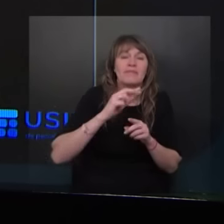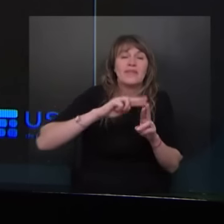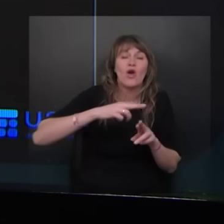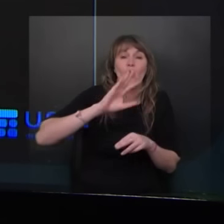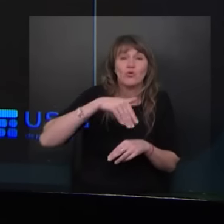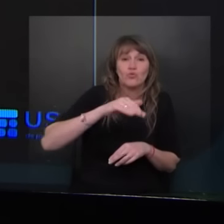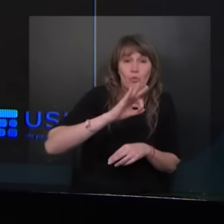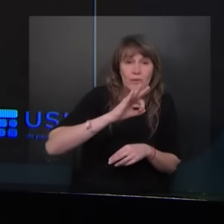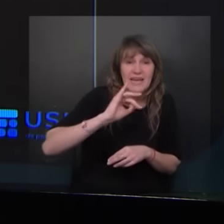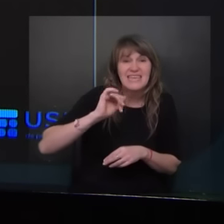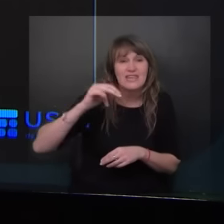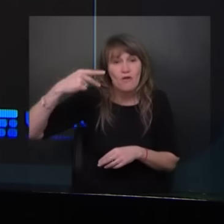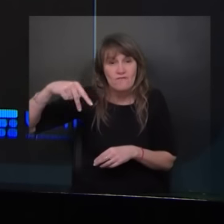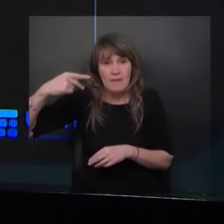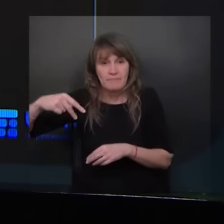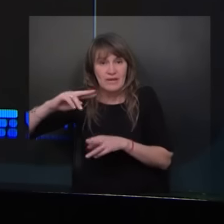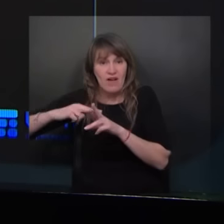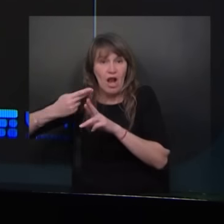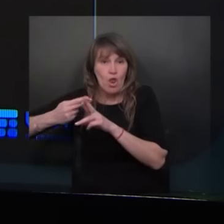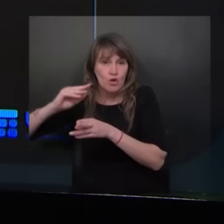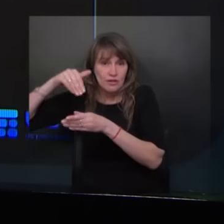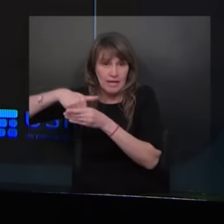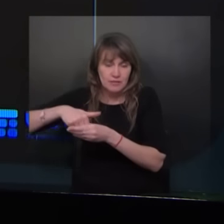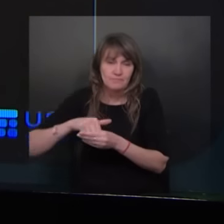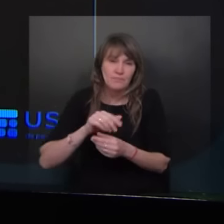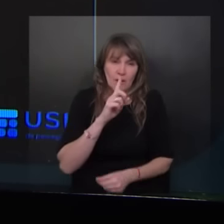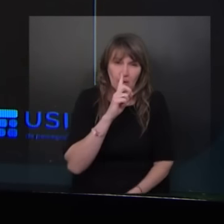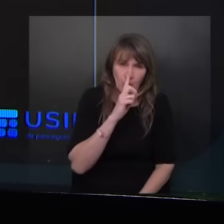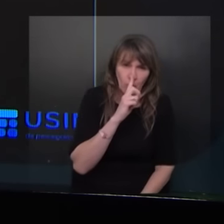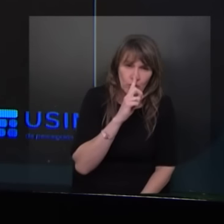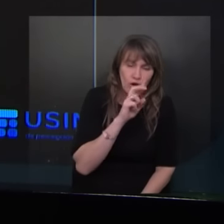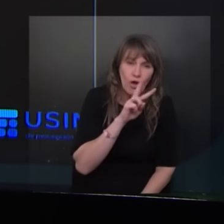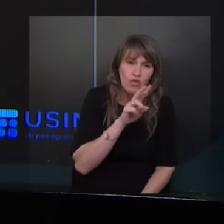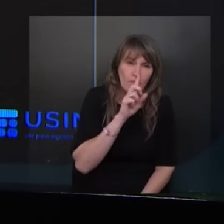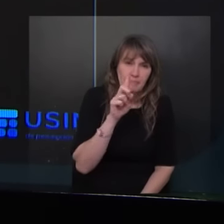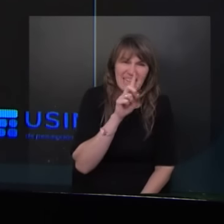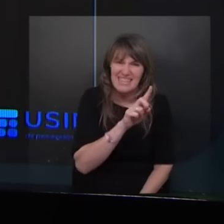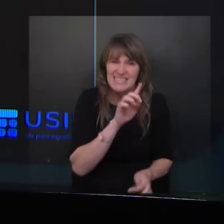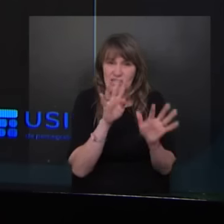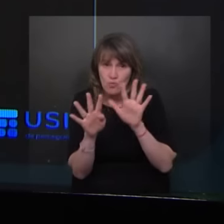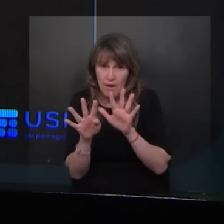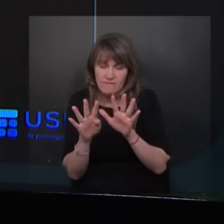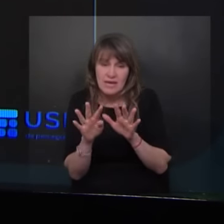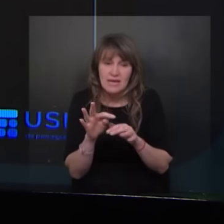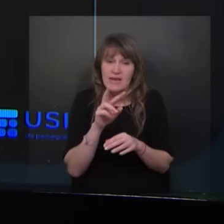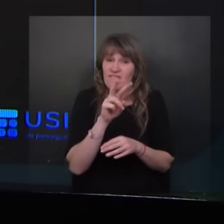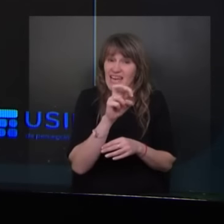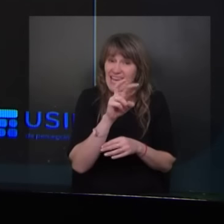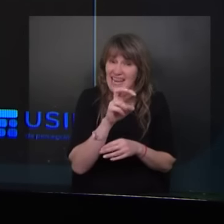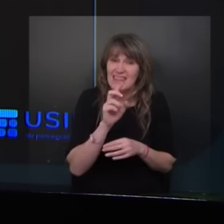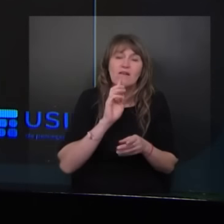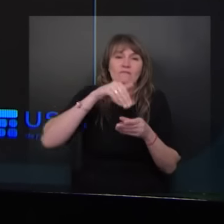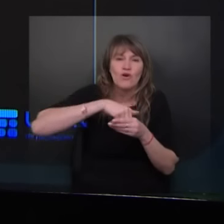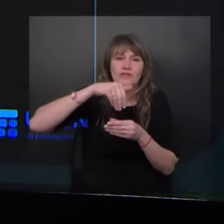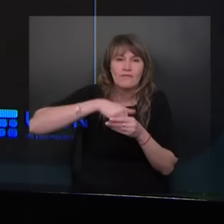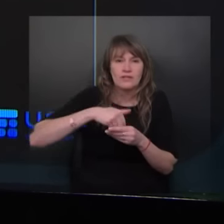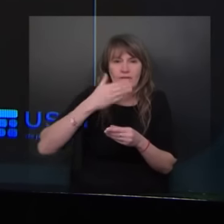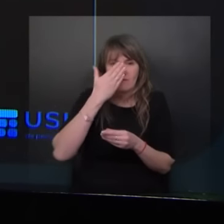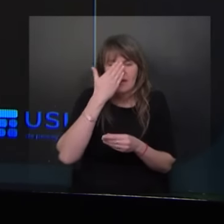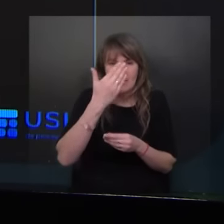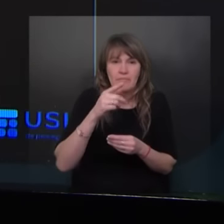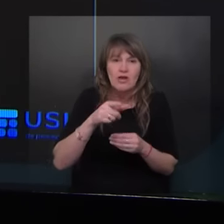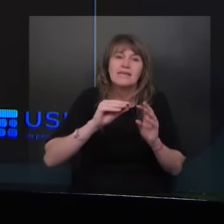explicamos mejor tenemos en junio de 2019 la barra en verde representa la votación que tuvo el frente amplio estamos hablando del